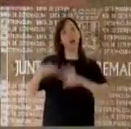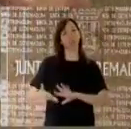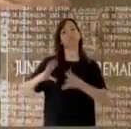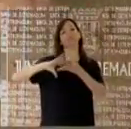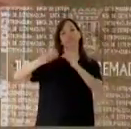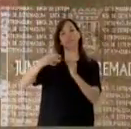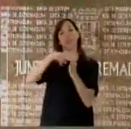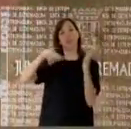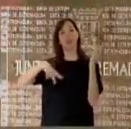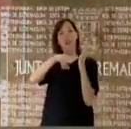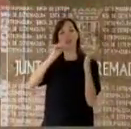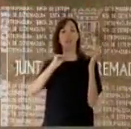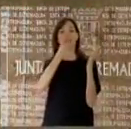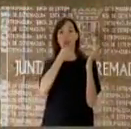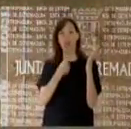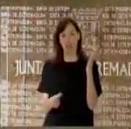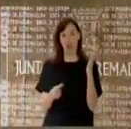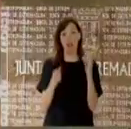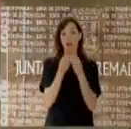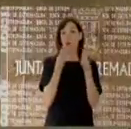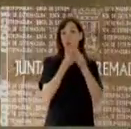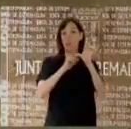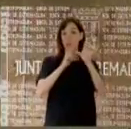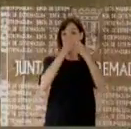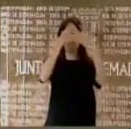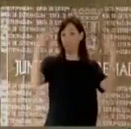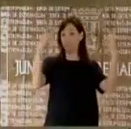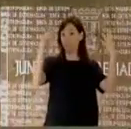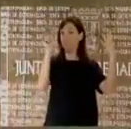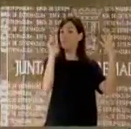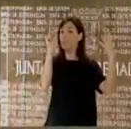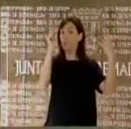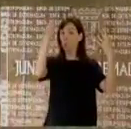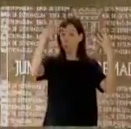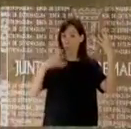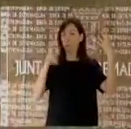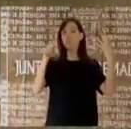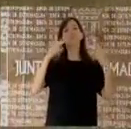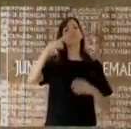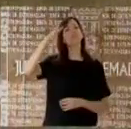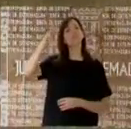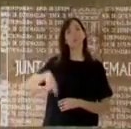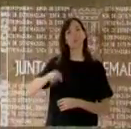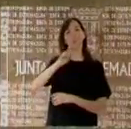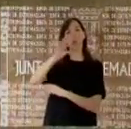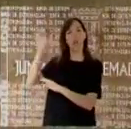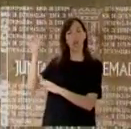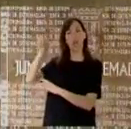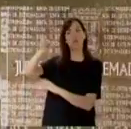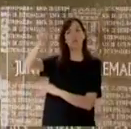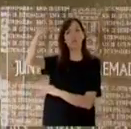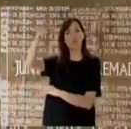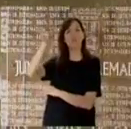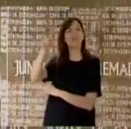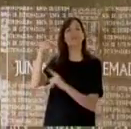que se examina ahora, hay un apartado que tiene una señal reconocida por la Unión Europea que permite a las personas